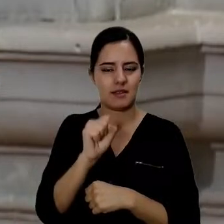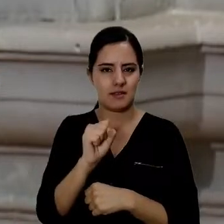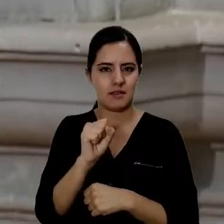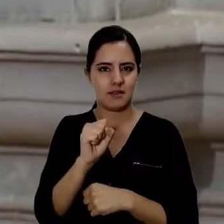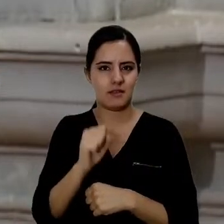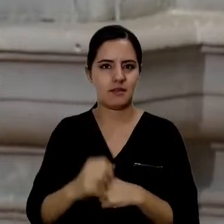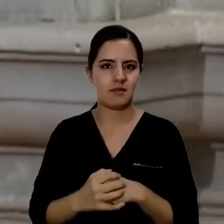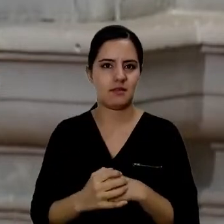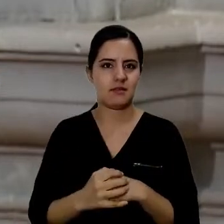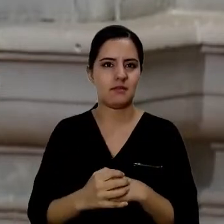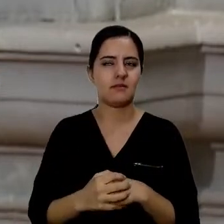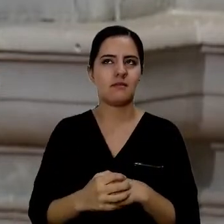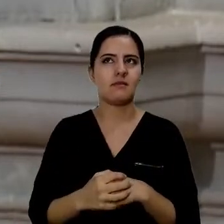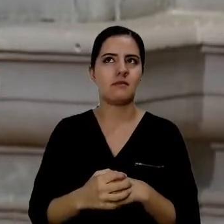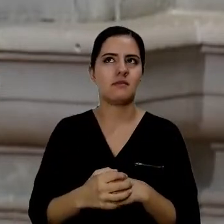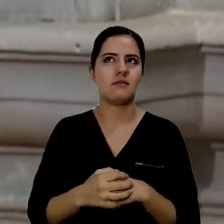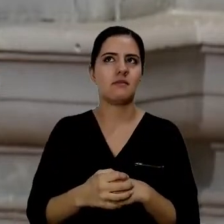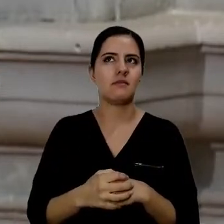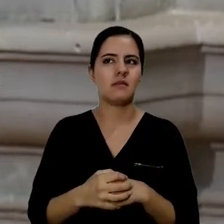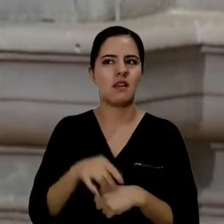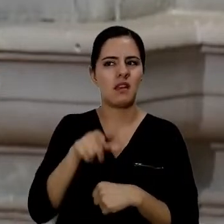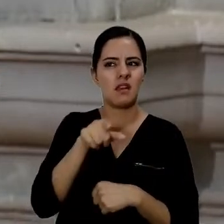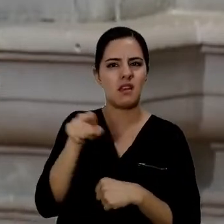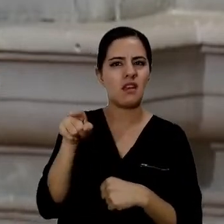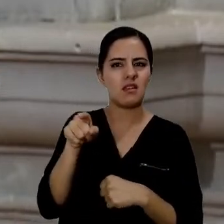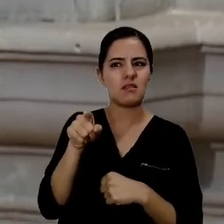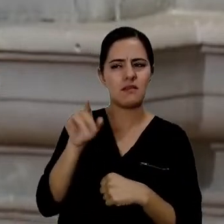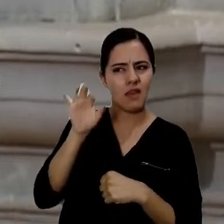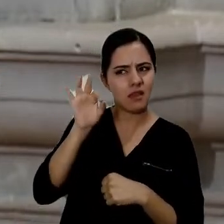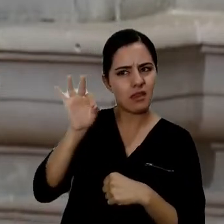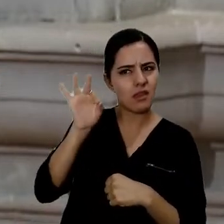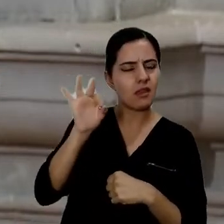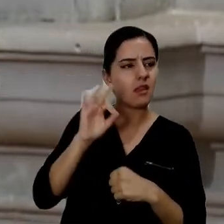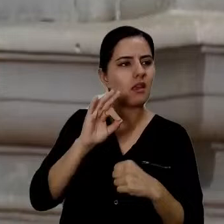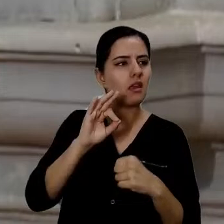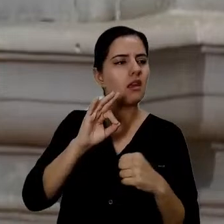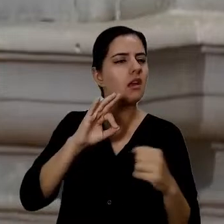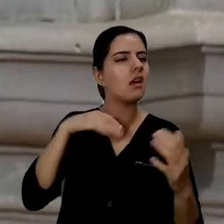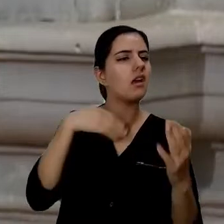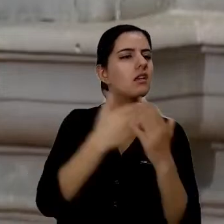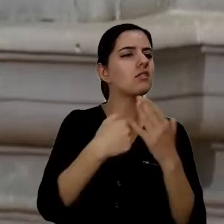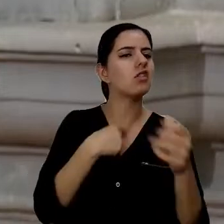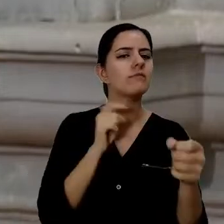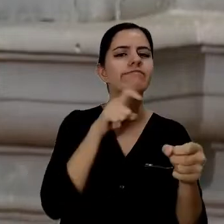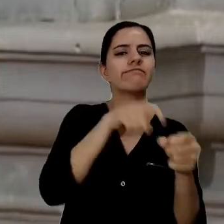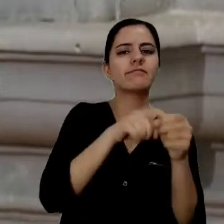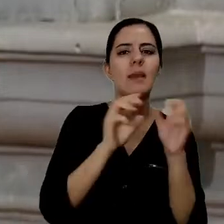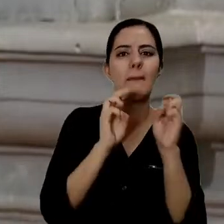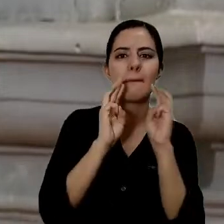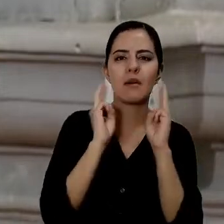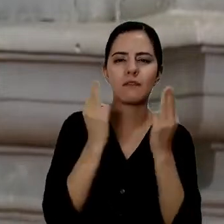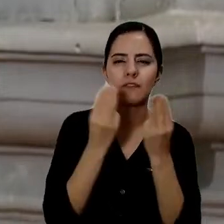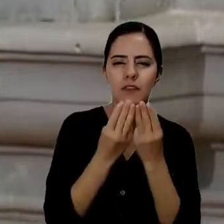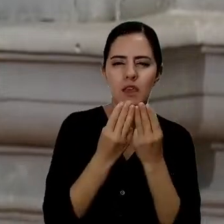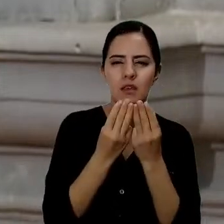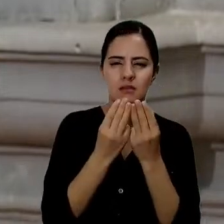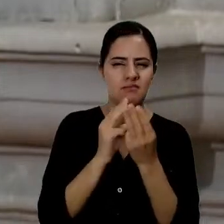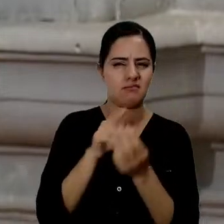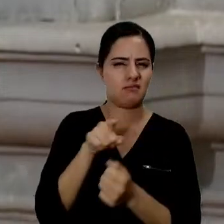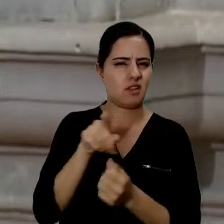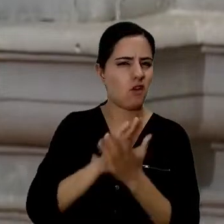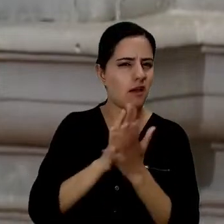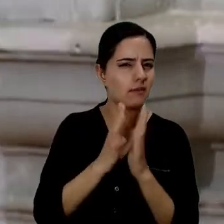que se vieron corrompidos por el narcotráfico y que pasaron